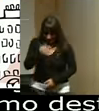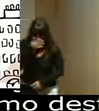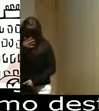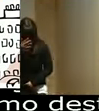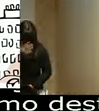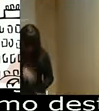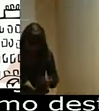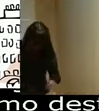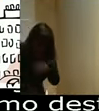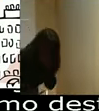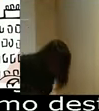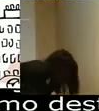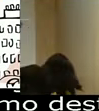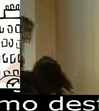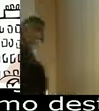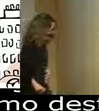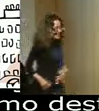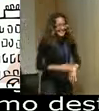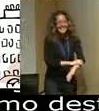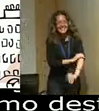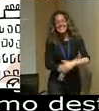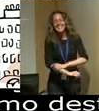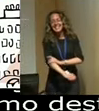¿Continúa? Venga, sí, continúa. Sí.